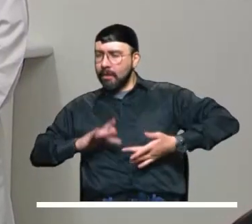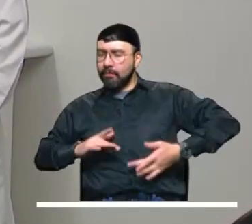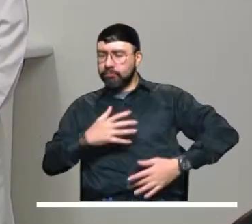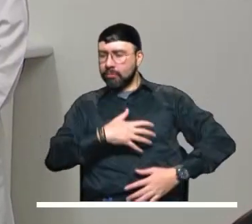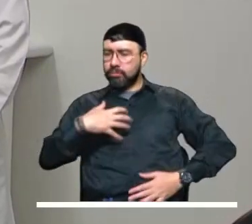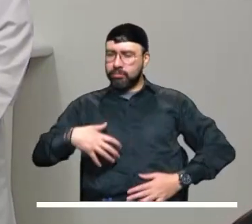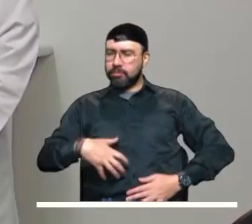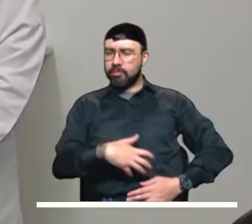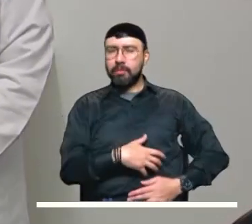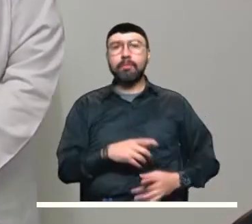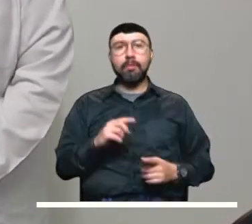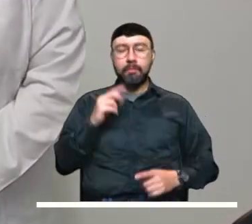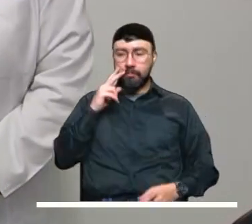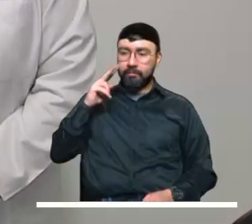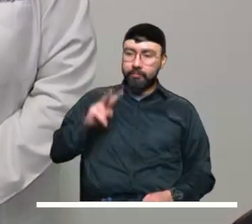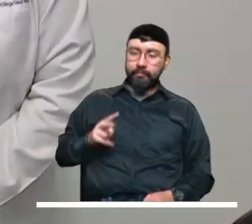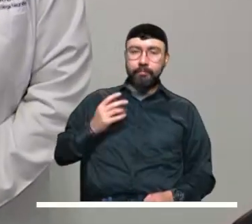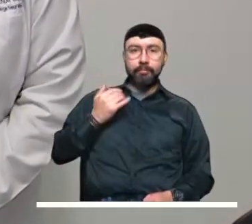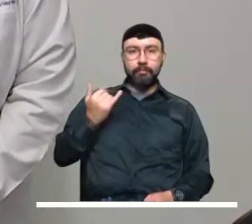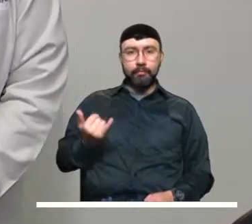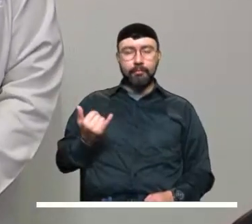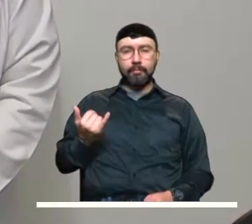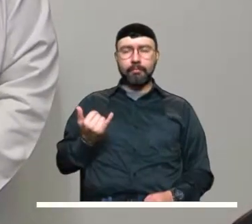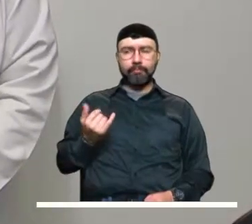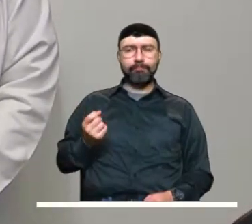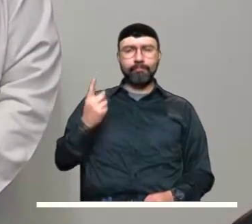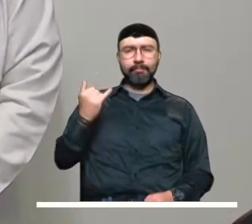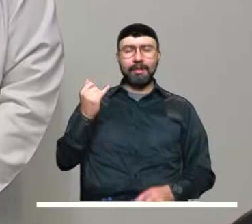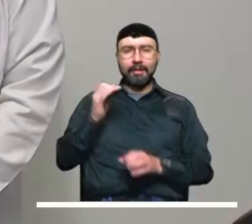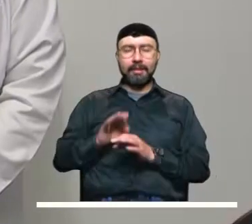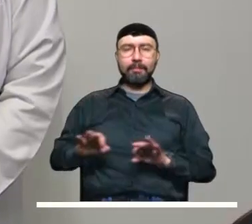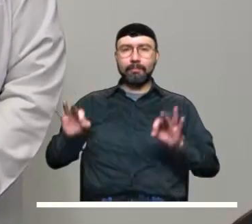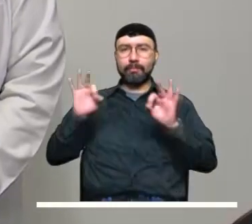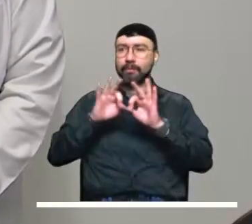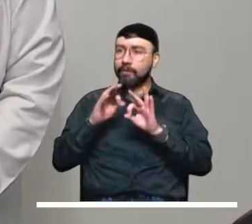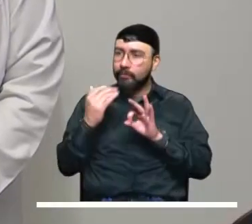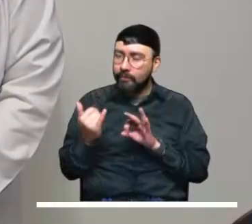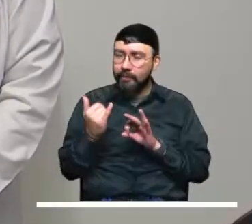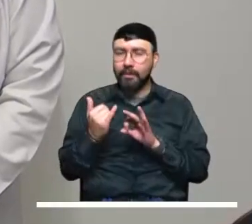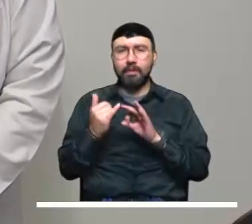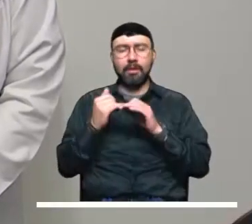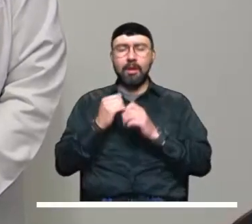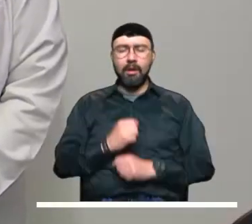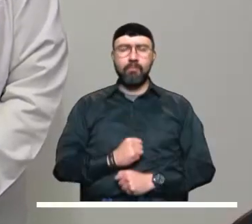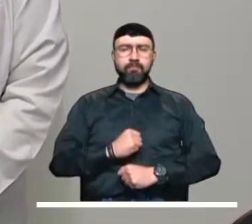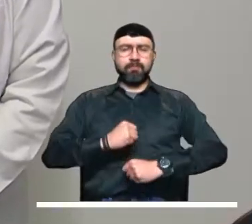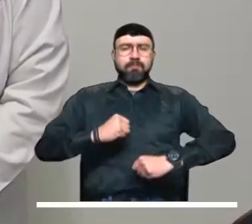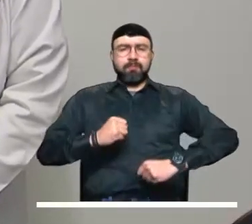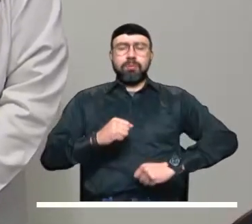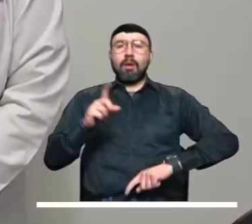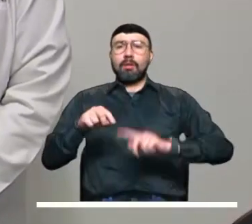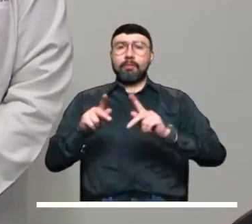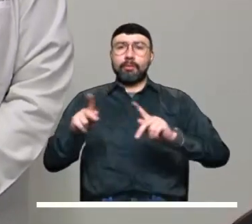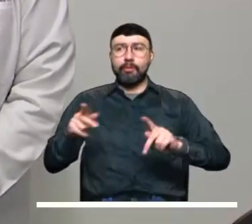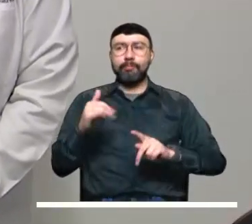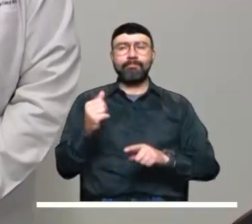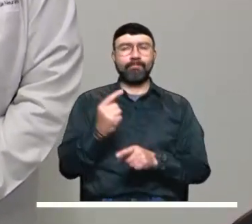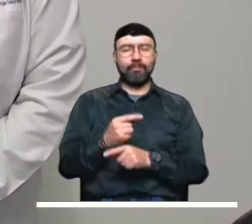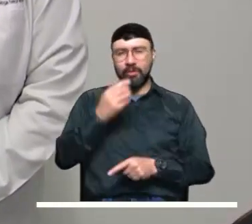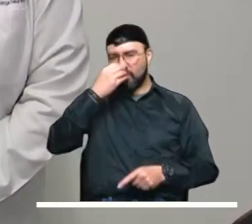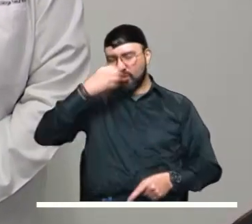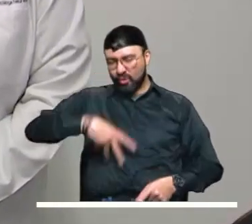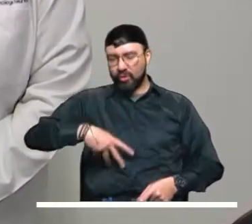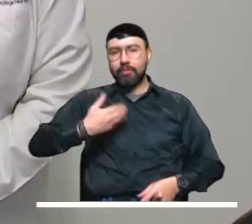cual también vemos una de las razones importantes de la obesidad, que es la toxicidad. Hablábamos con la doctora Adriana Maya,